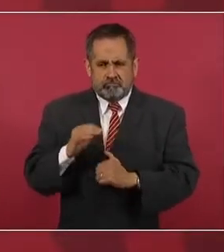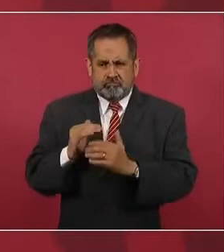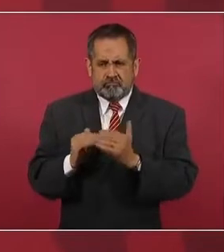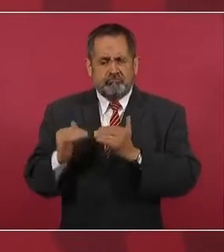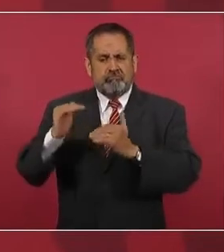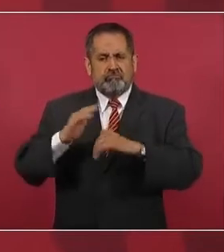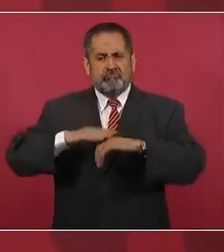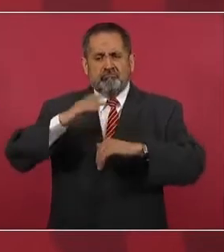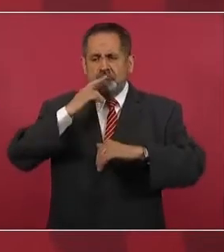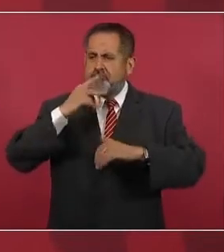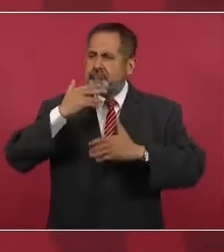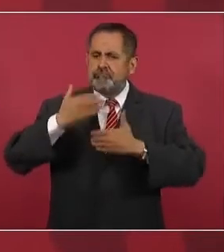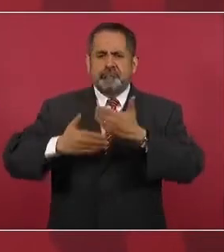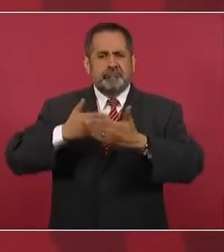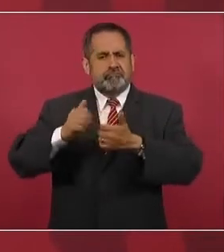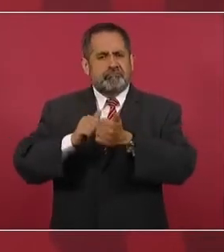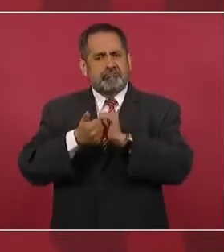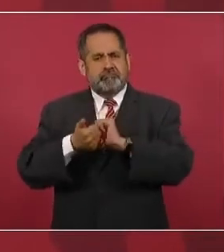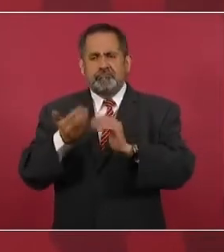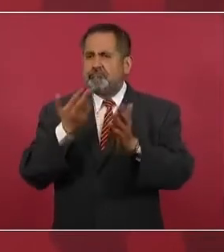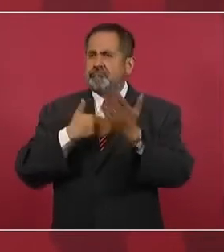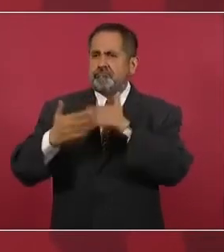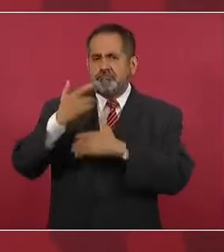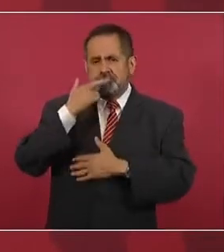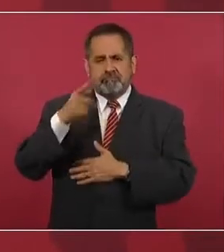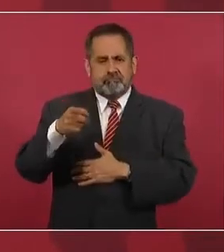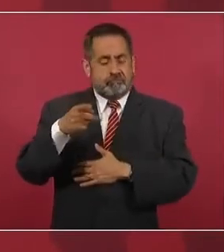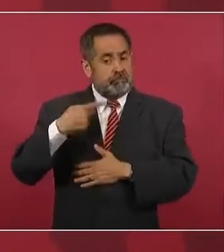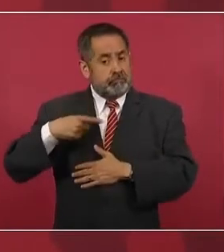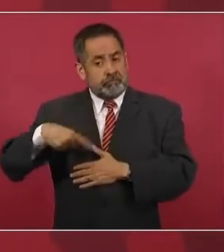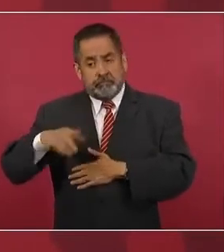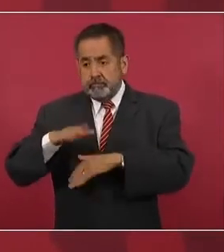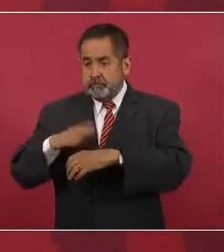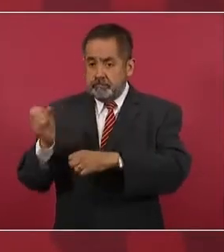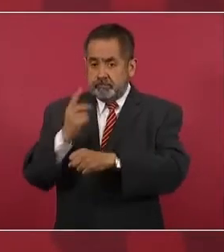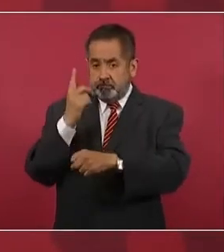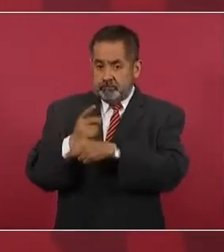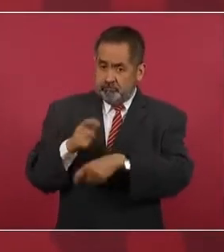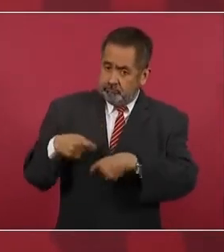ascendiendo, saliendo adelante, que la gente tenga oportunidades.